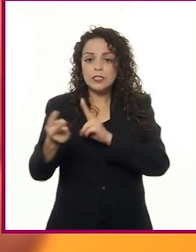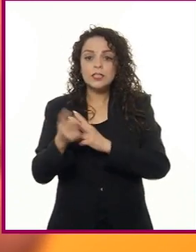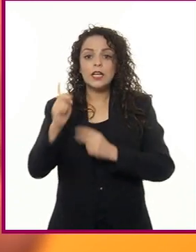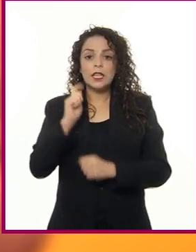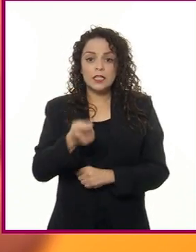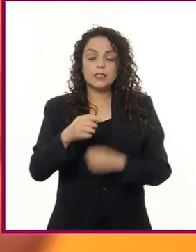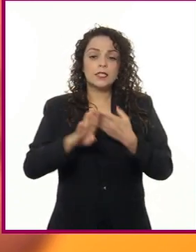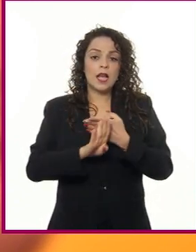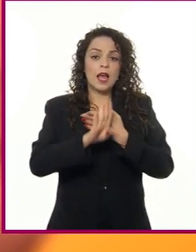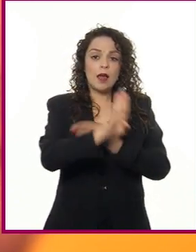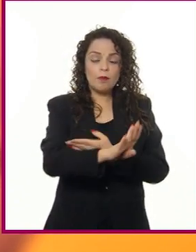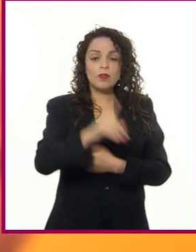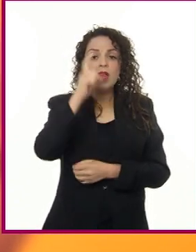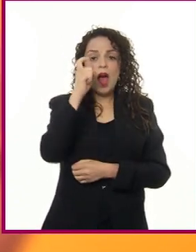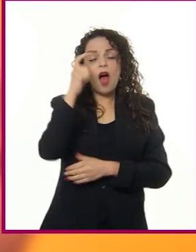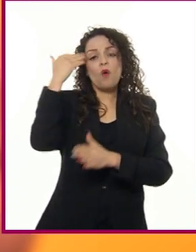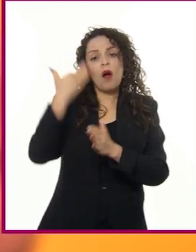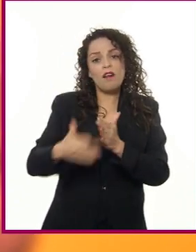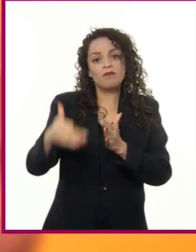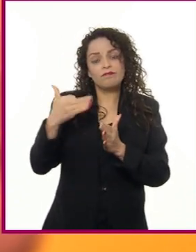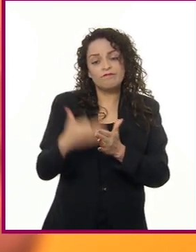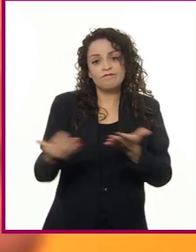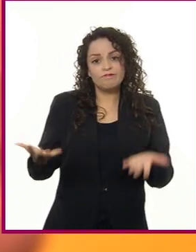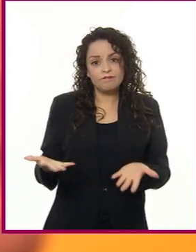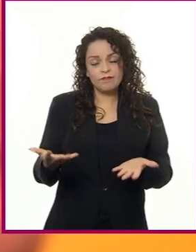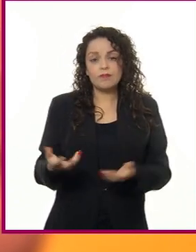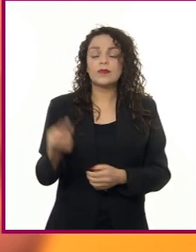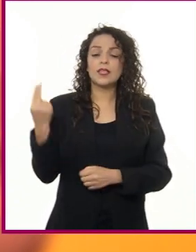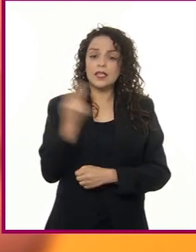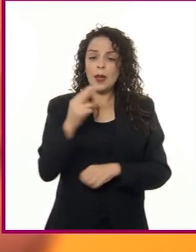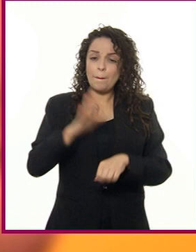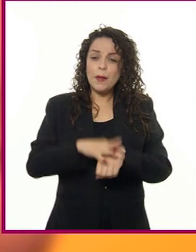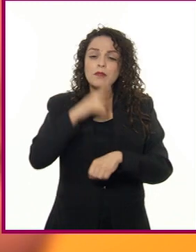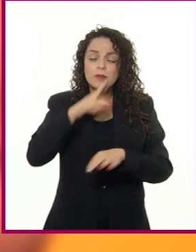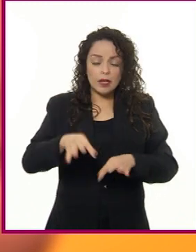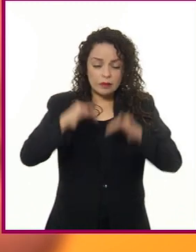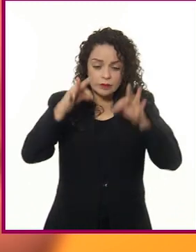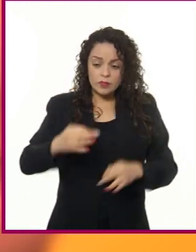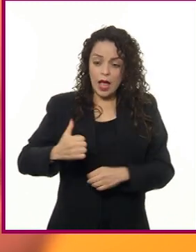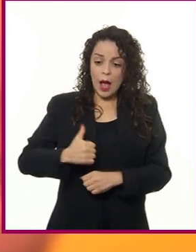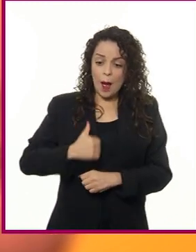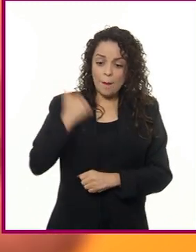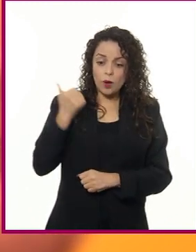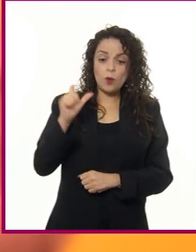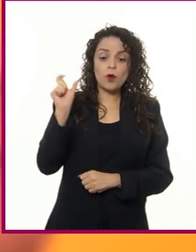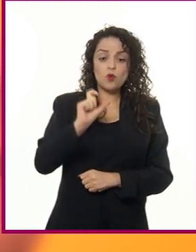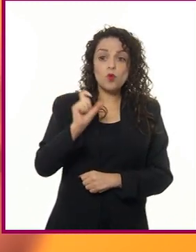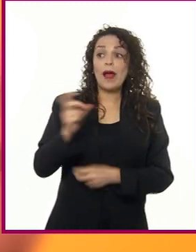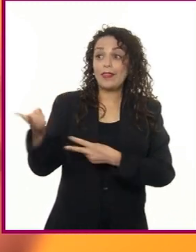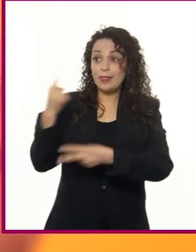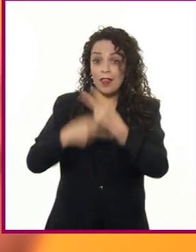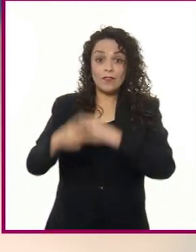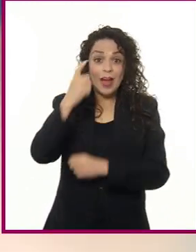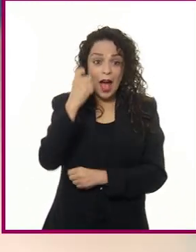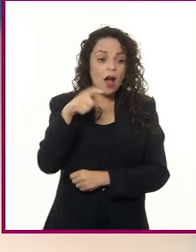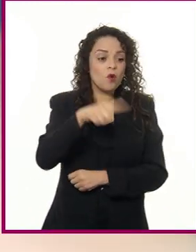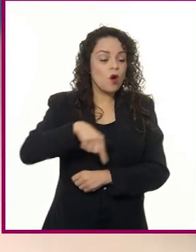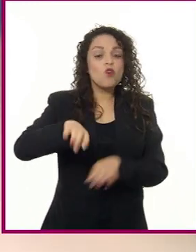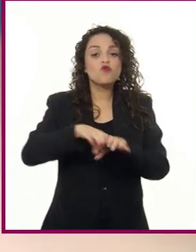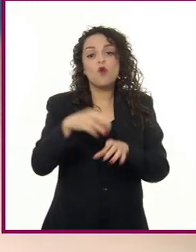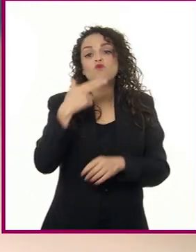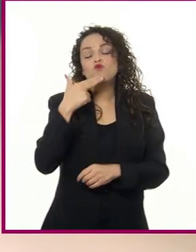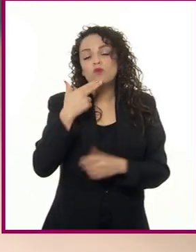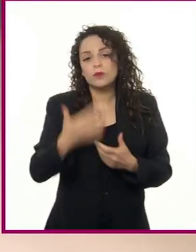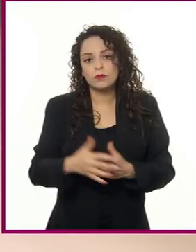la escasez de agua, ni aprovechar de forma eficiente la que llega actualmente a la comunidad.